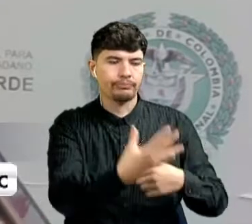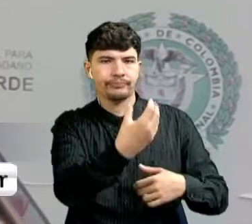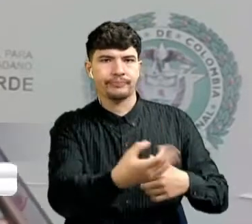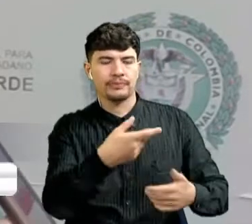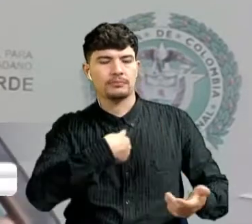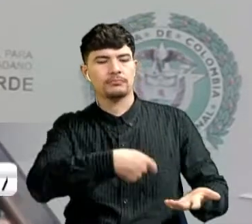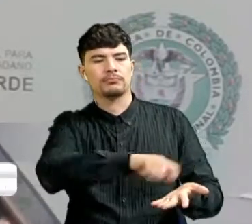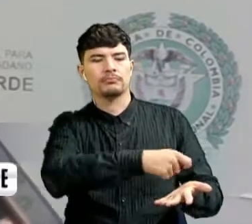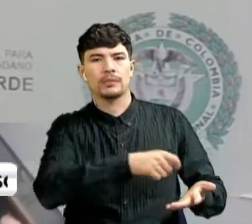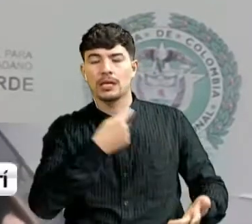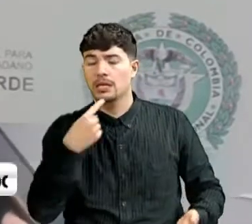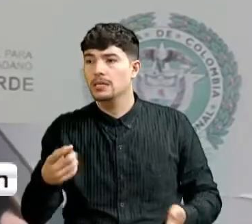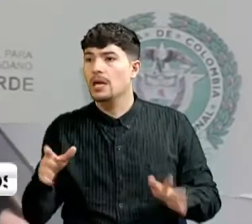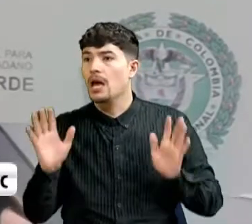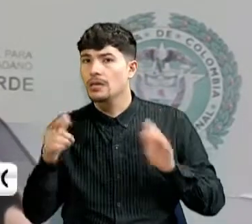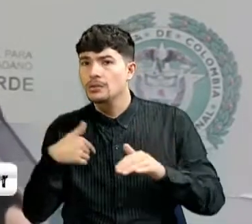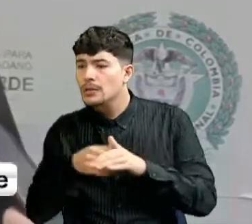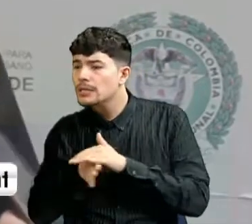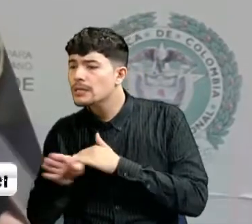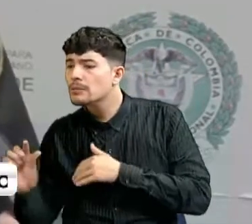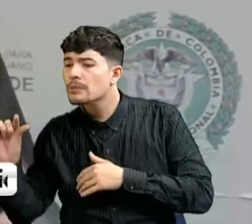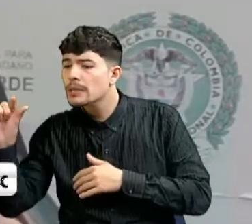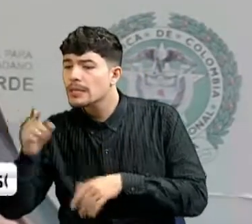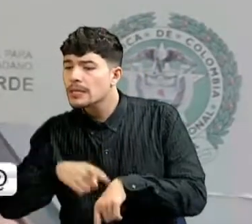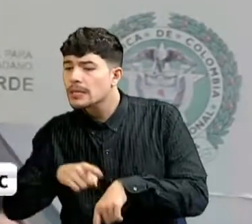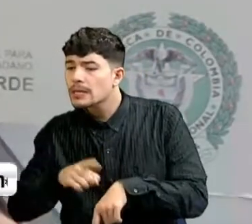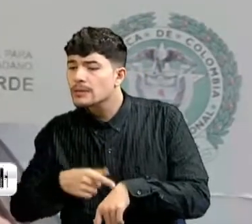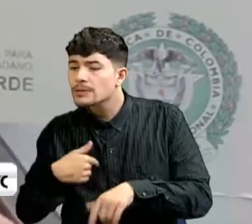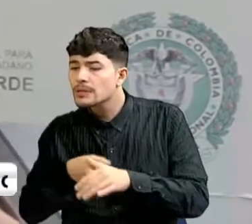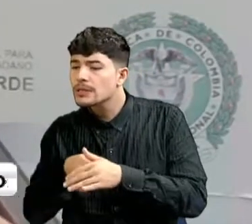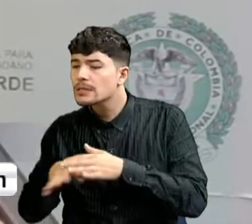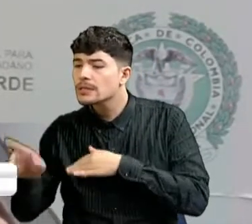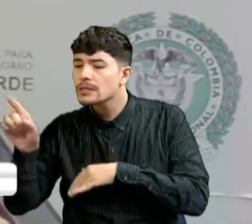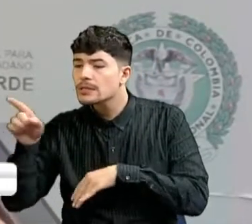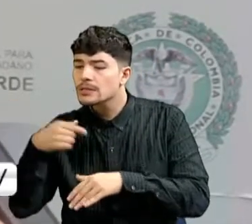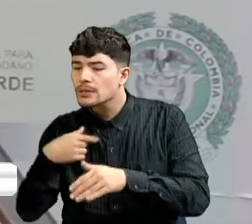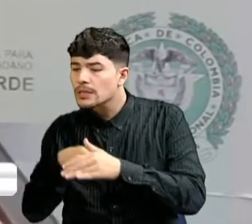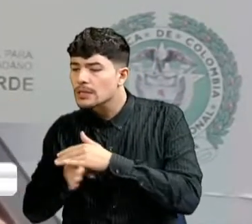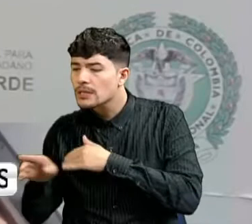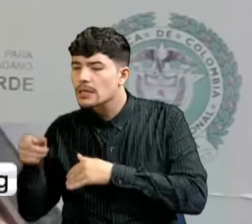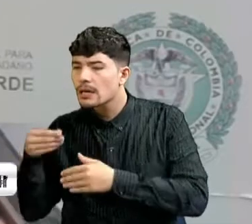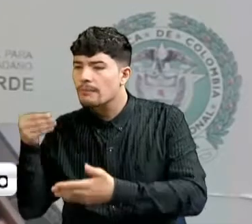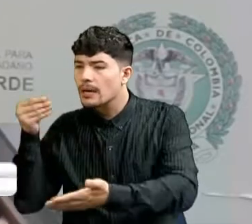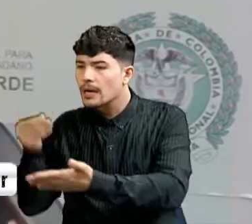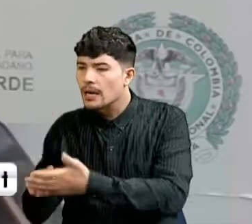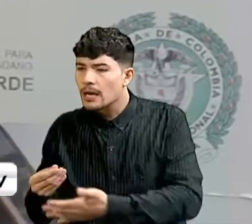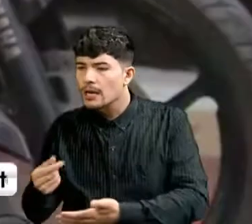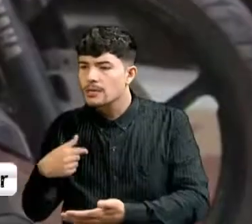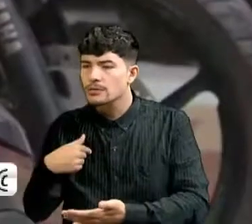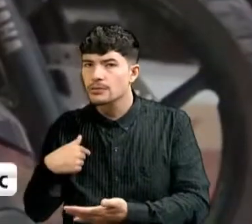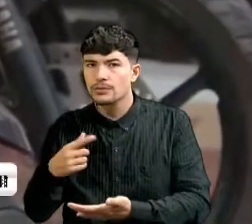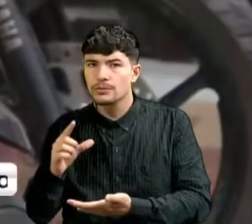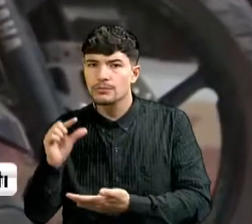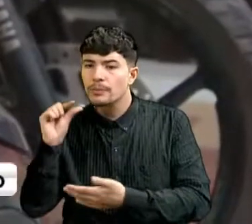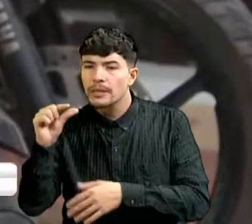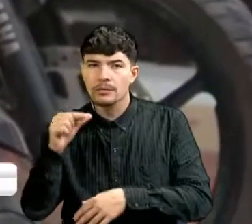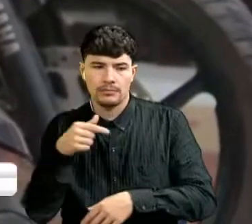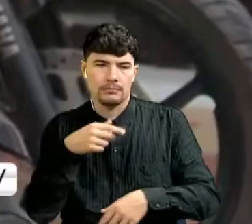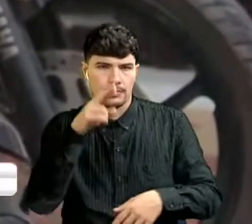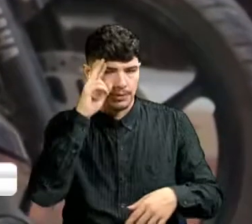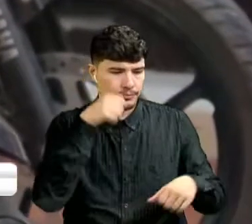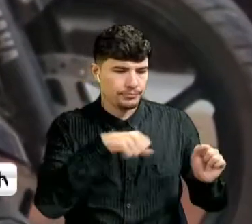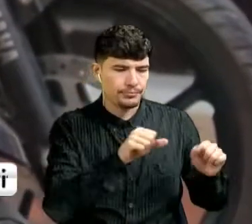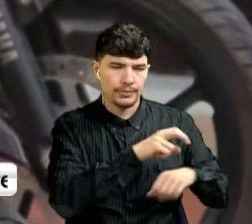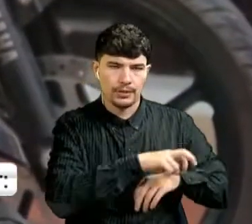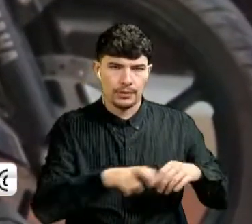manifestando que es que no entre un momento a hacer una consignación hacer un pago por este hecho no hubo